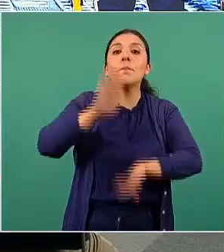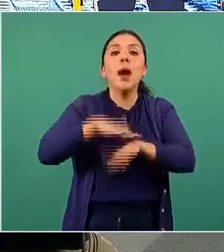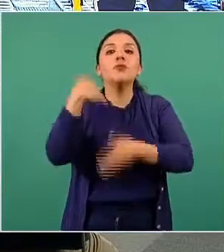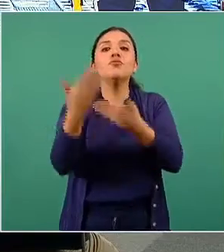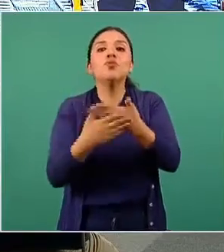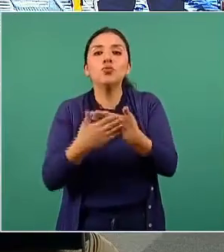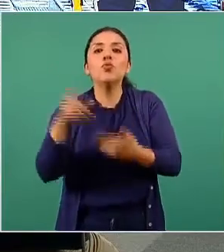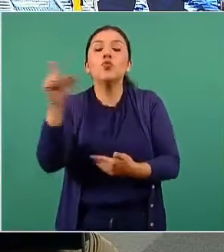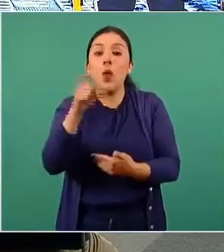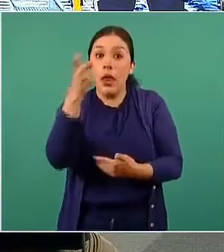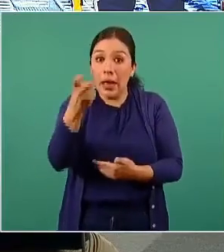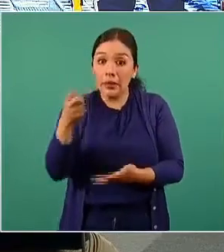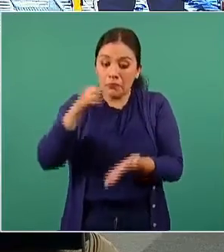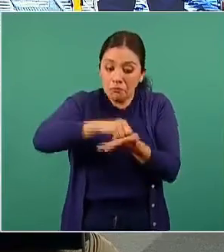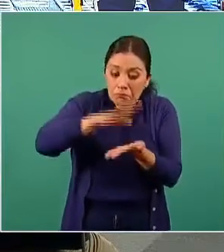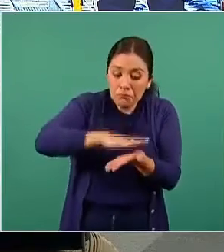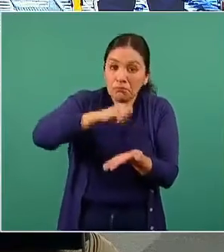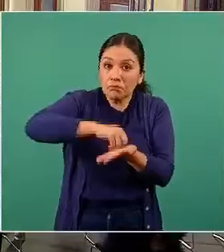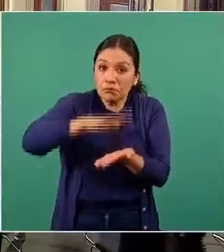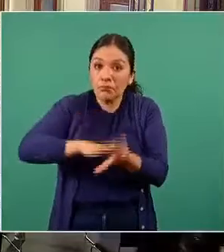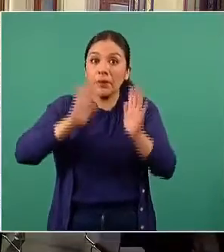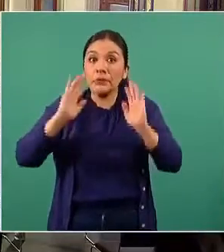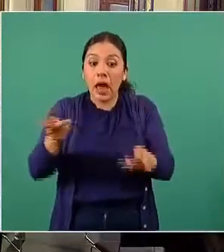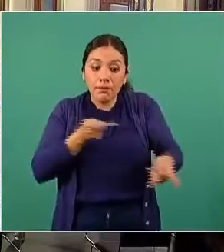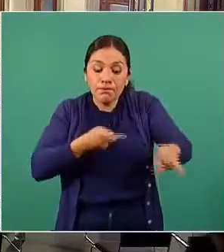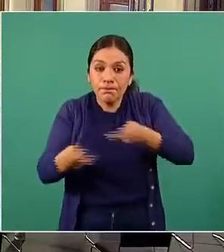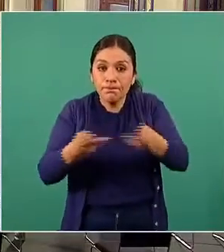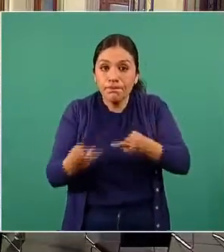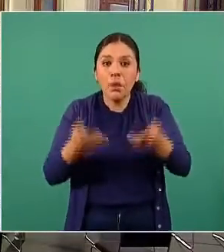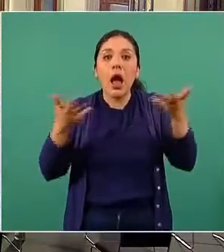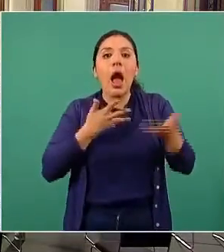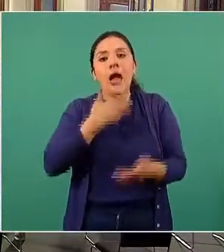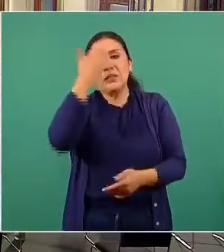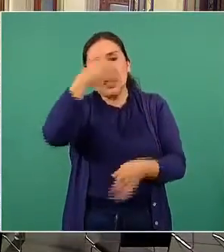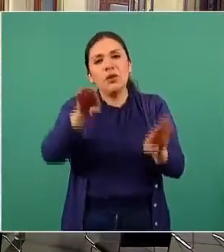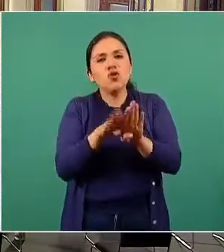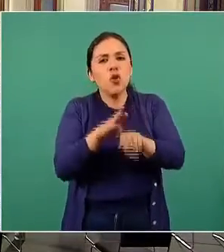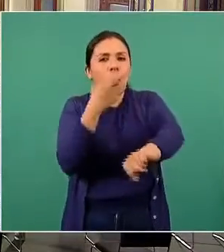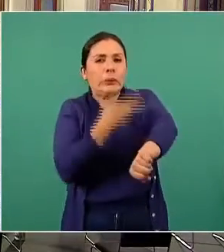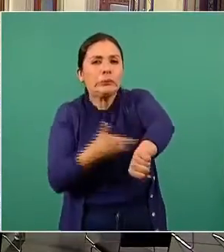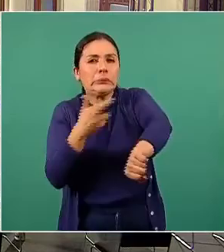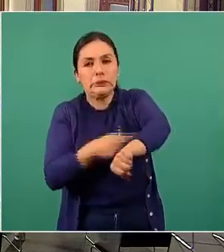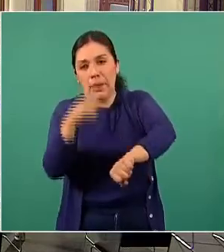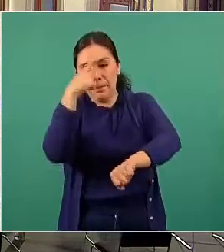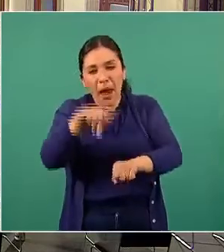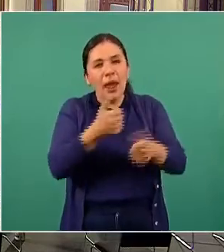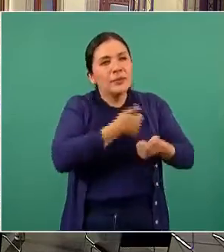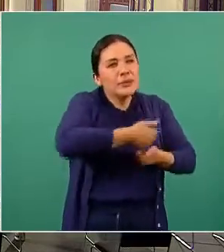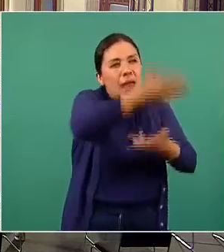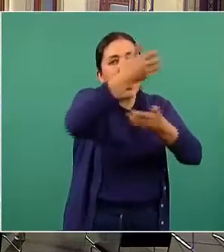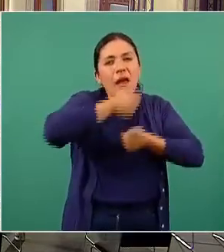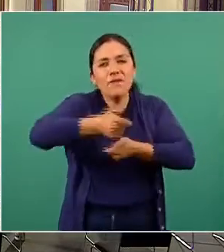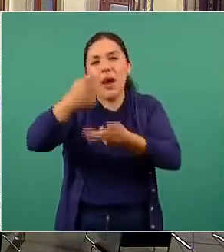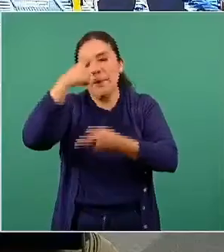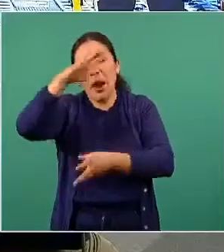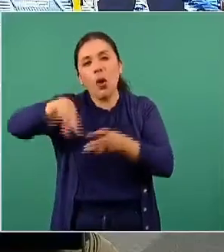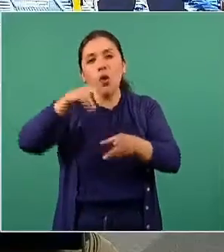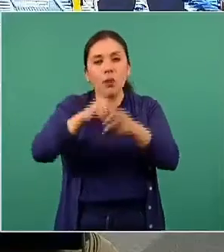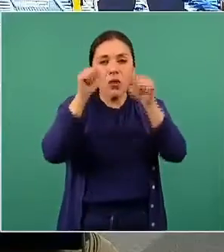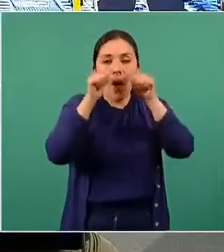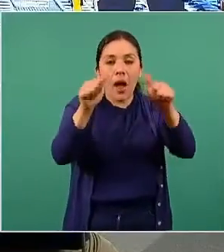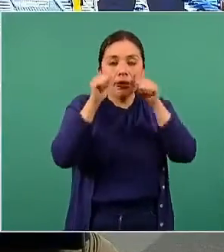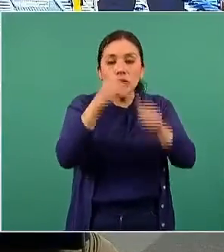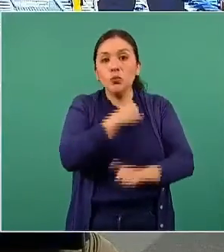en la medida que estos van programados se tiene ya toda la logística de distribución para estar cubriendo obviamente los municipios en